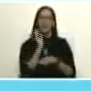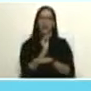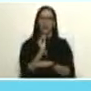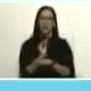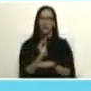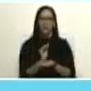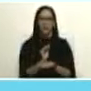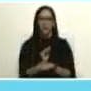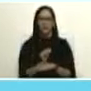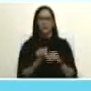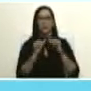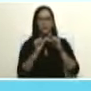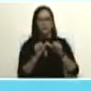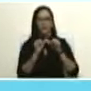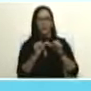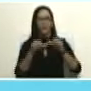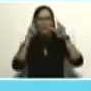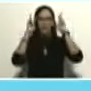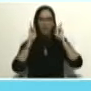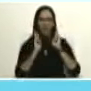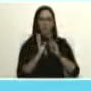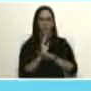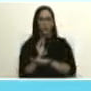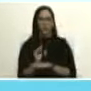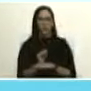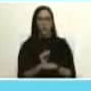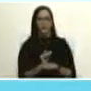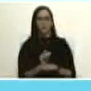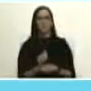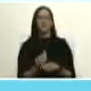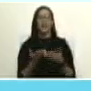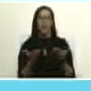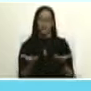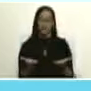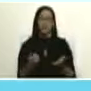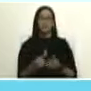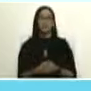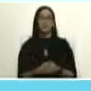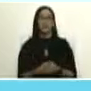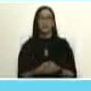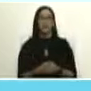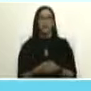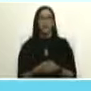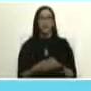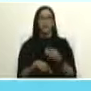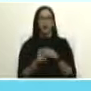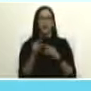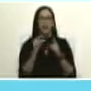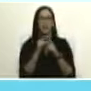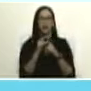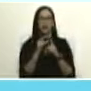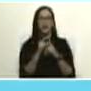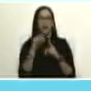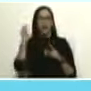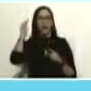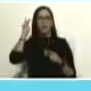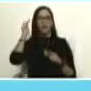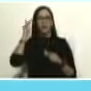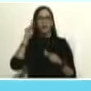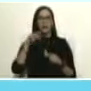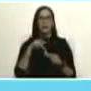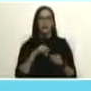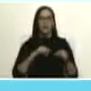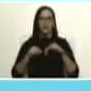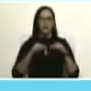conservación, el mantenimiento, el cuidado. Es así. Y vamos a darle la palabra a la profesora